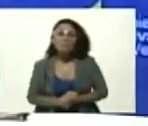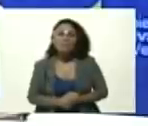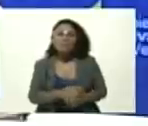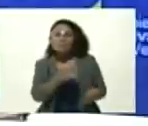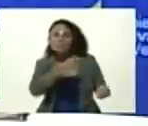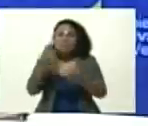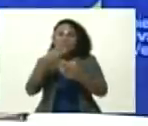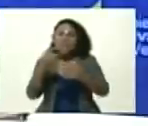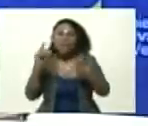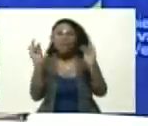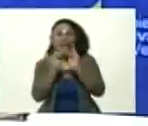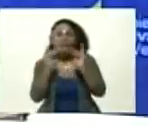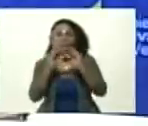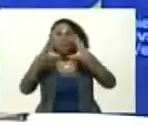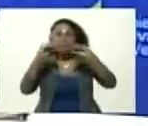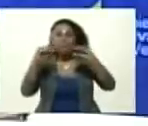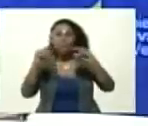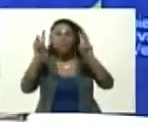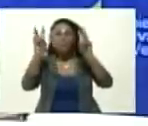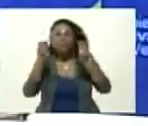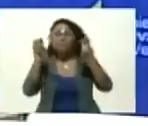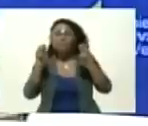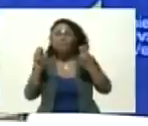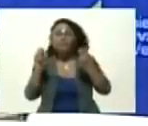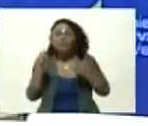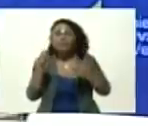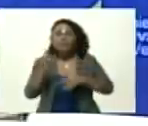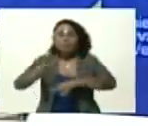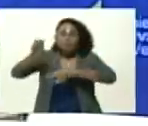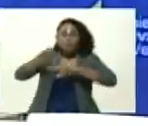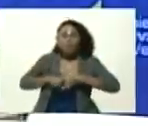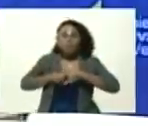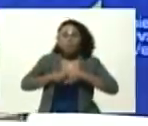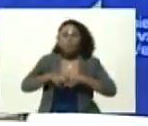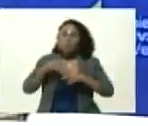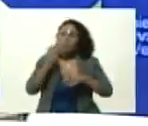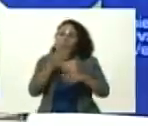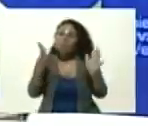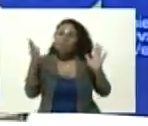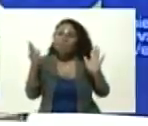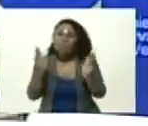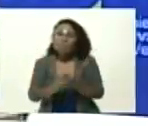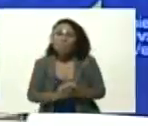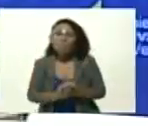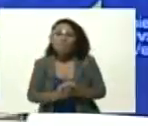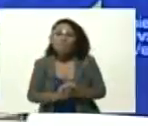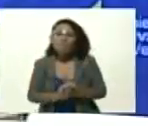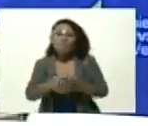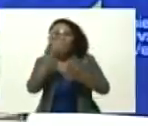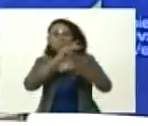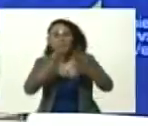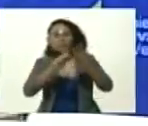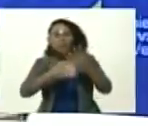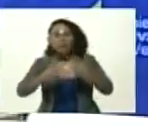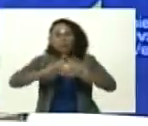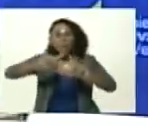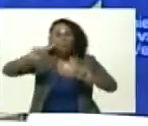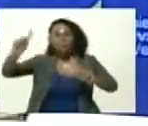Llevarle los colchones nuevecitos, su mueblería, bueno, sus artefactos